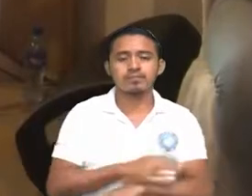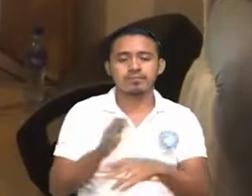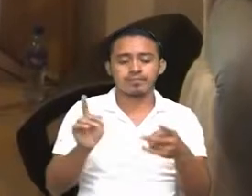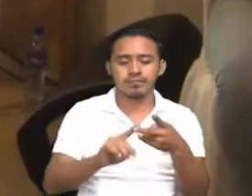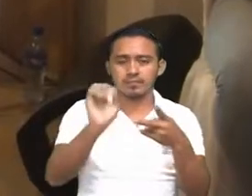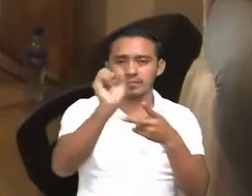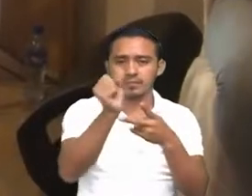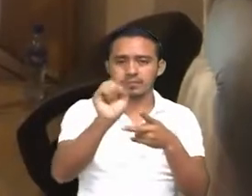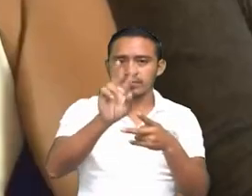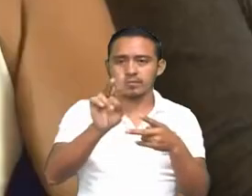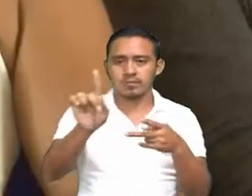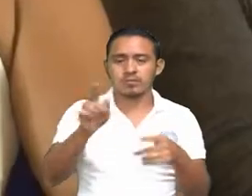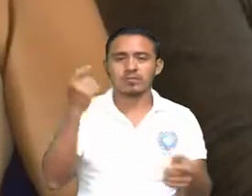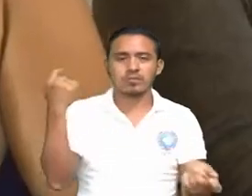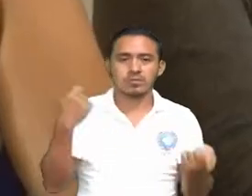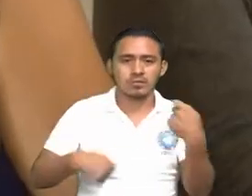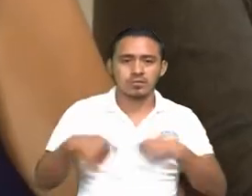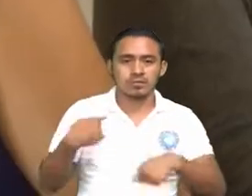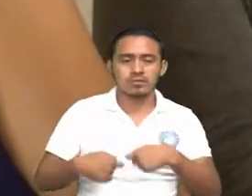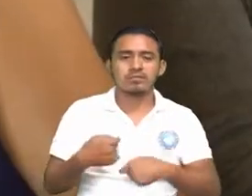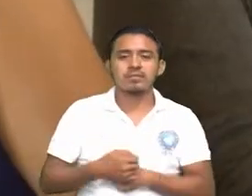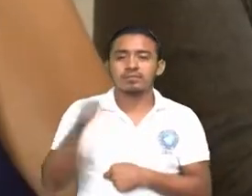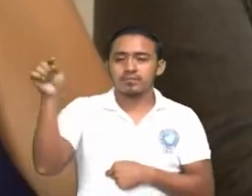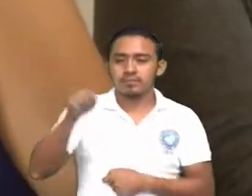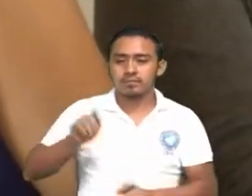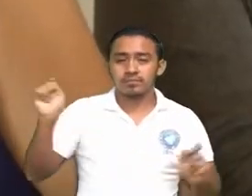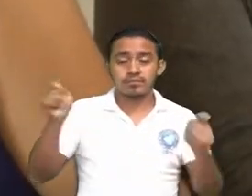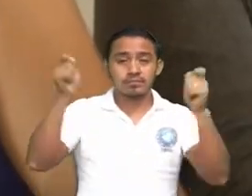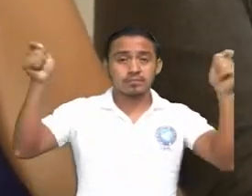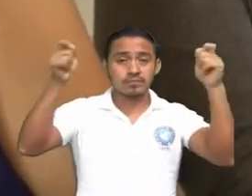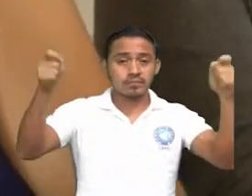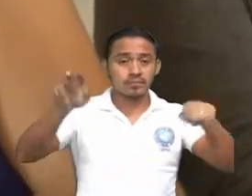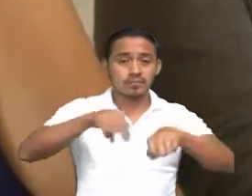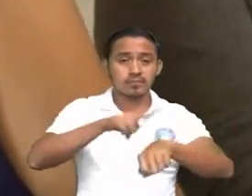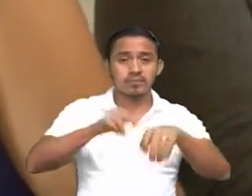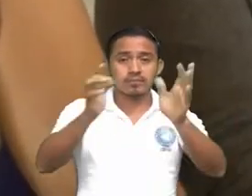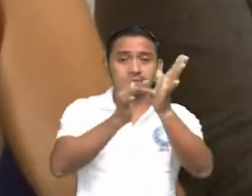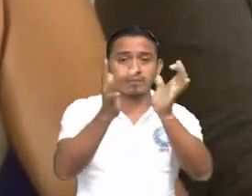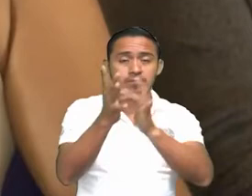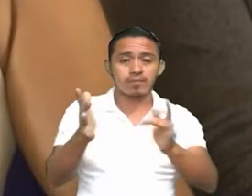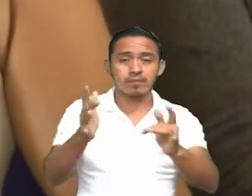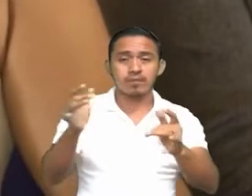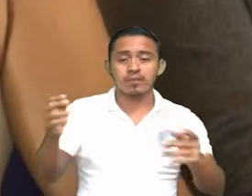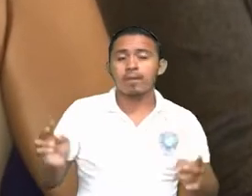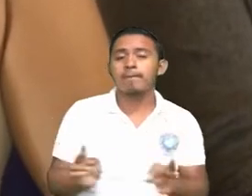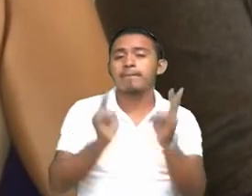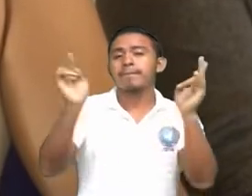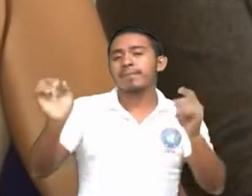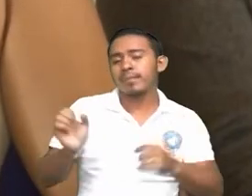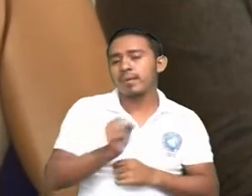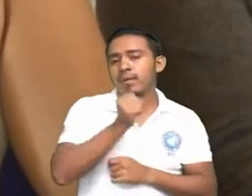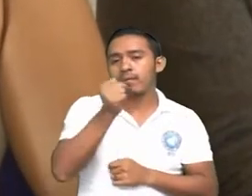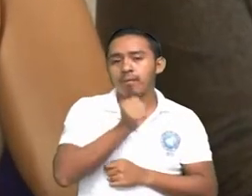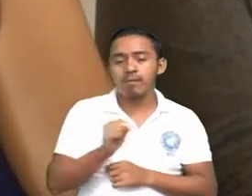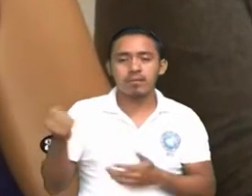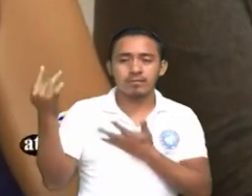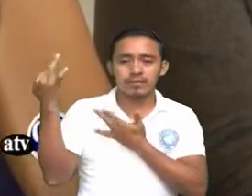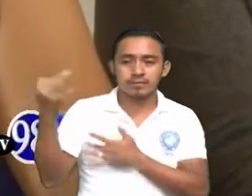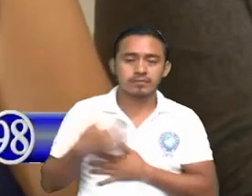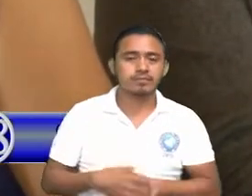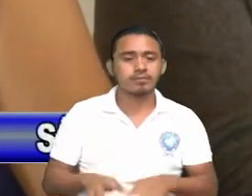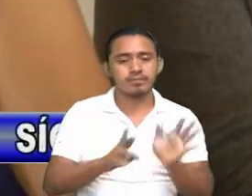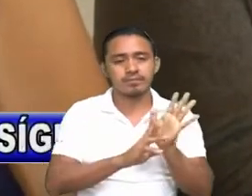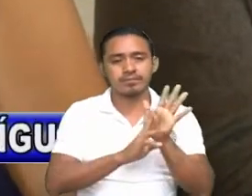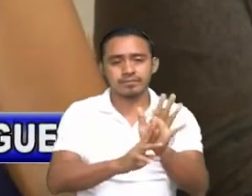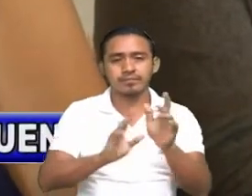de septiembre vamos a ser sede del Festival Nacional de Música Cristiana Canto a la Vida y a la Esperanza. Una representación